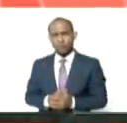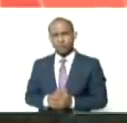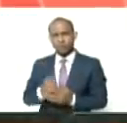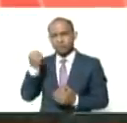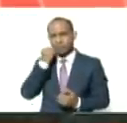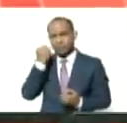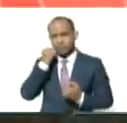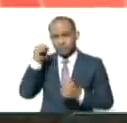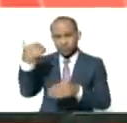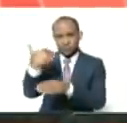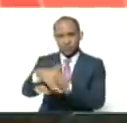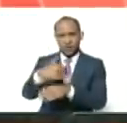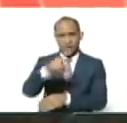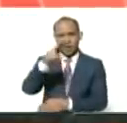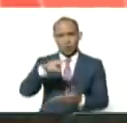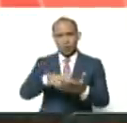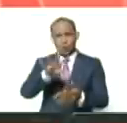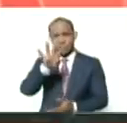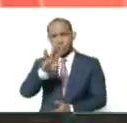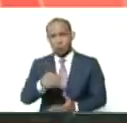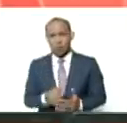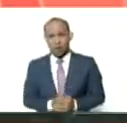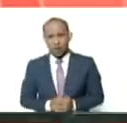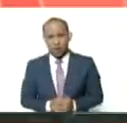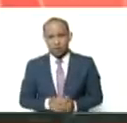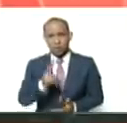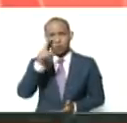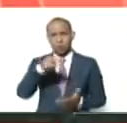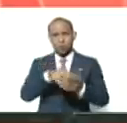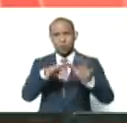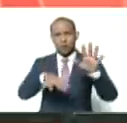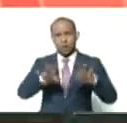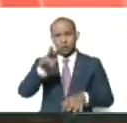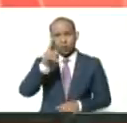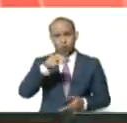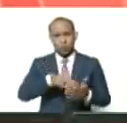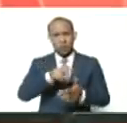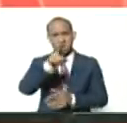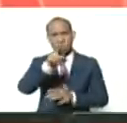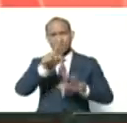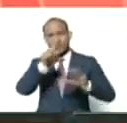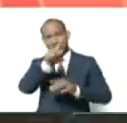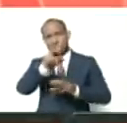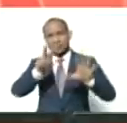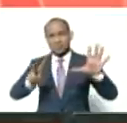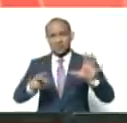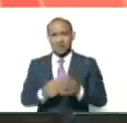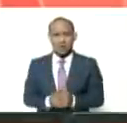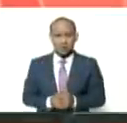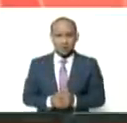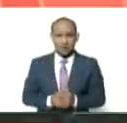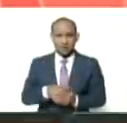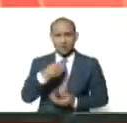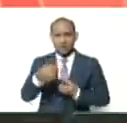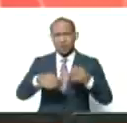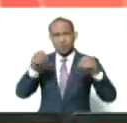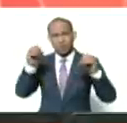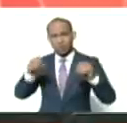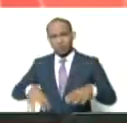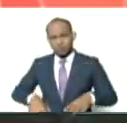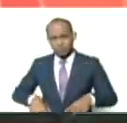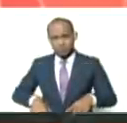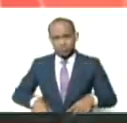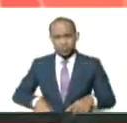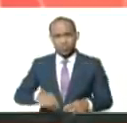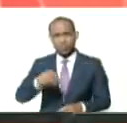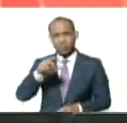del 2004, de las guarimbas 2014, 2017, después de haberse retirado de las elecciones